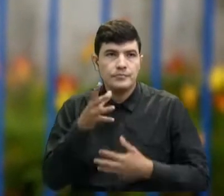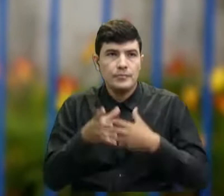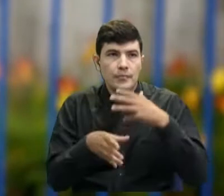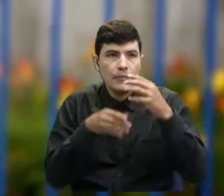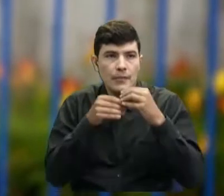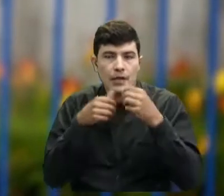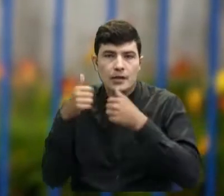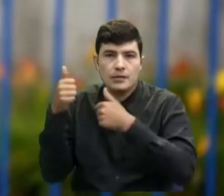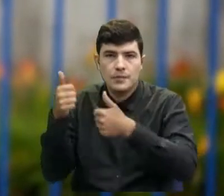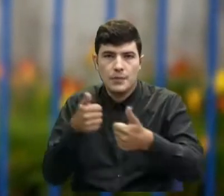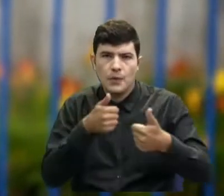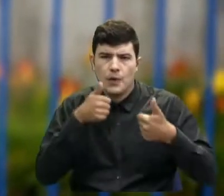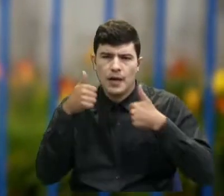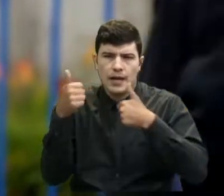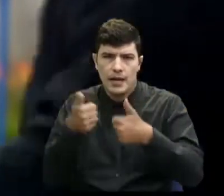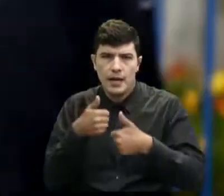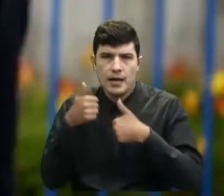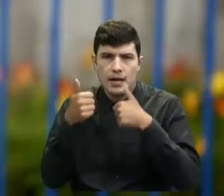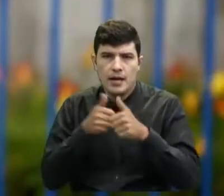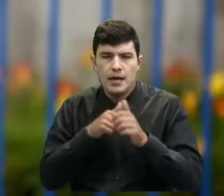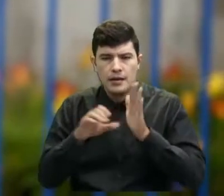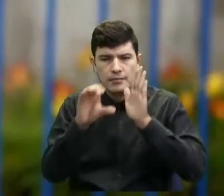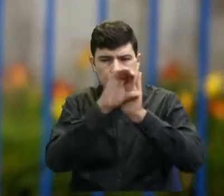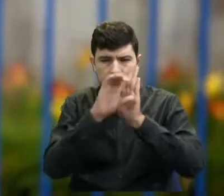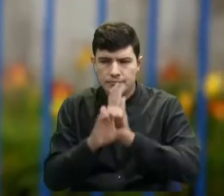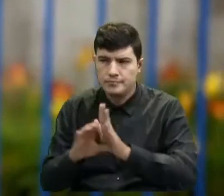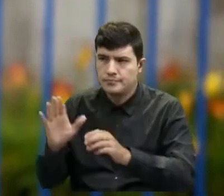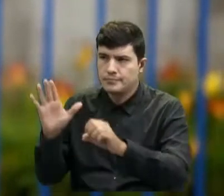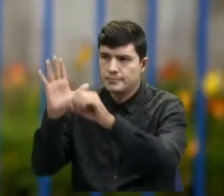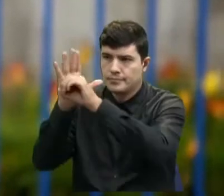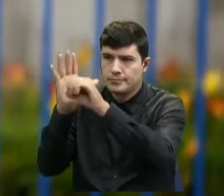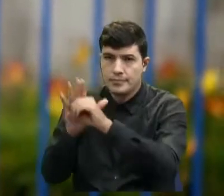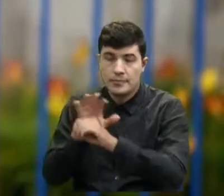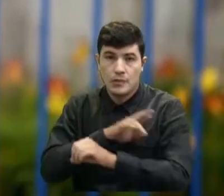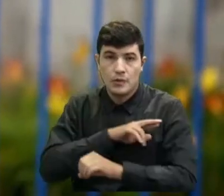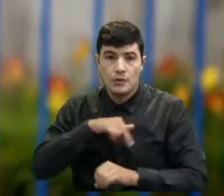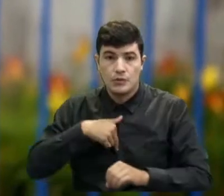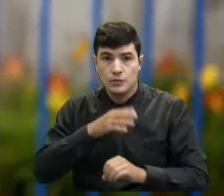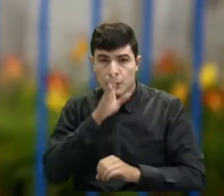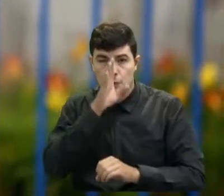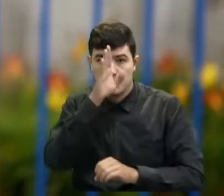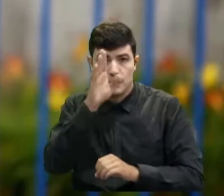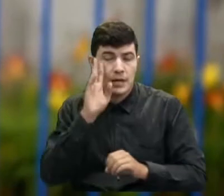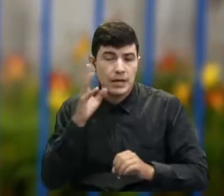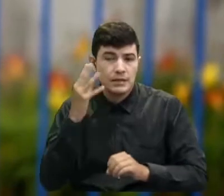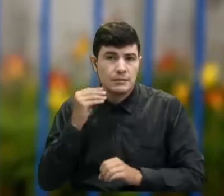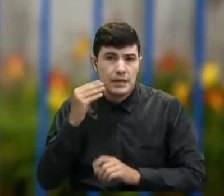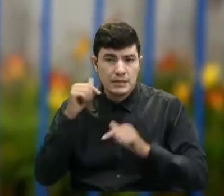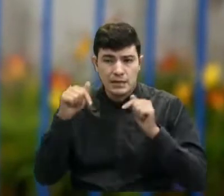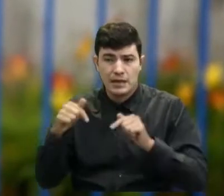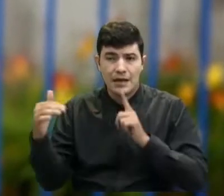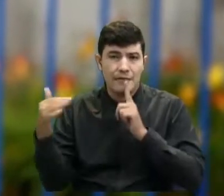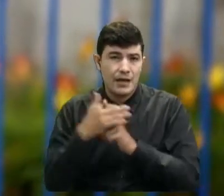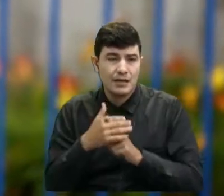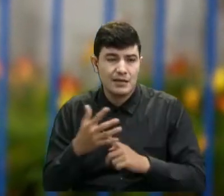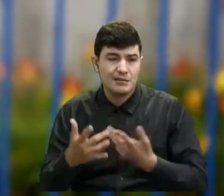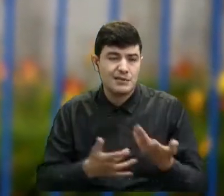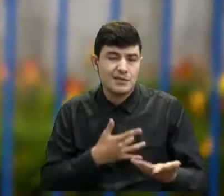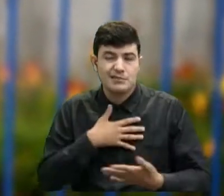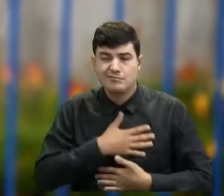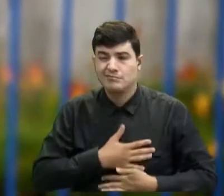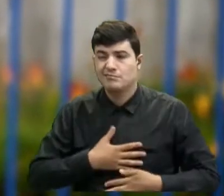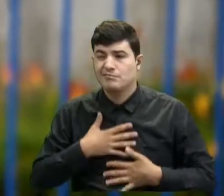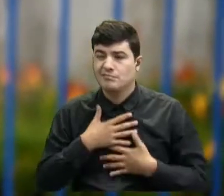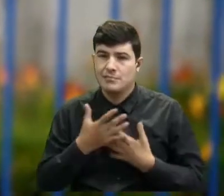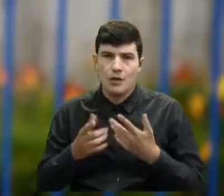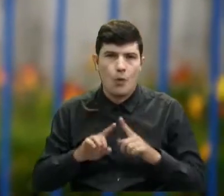muy buena señalización, demarcación y estamos buscando con unas rutinas que la experiencia no se vaya a ver en ningún momento afectada por el